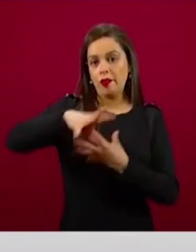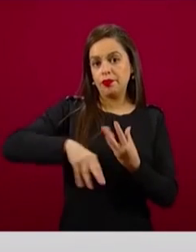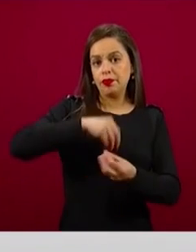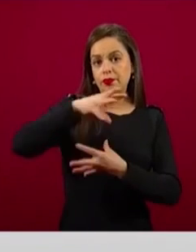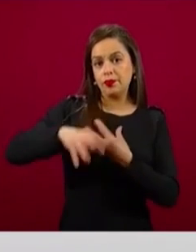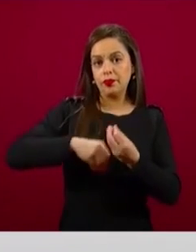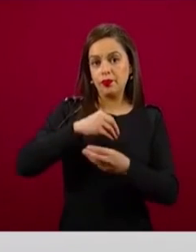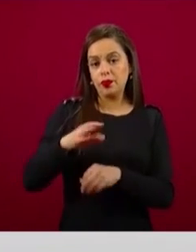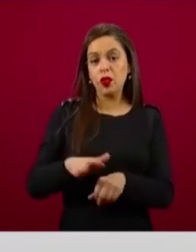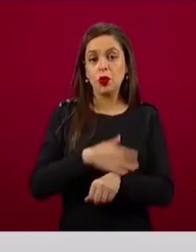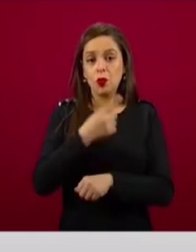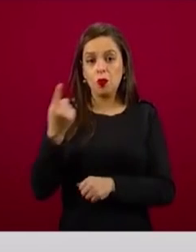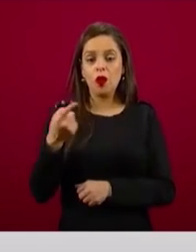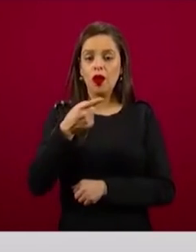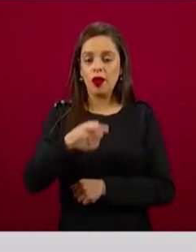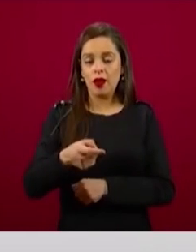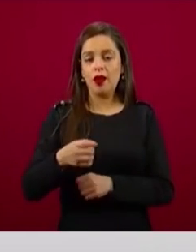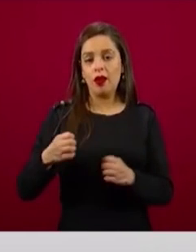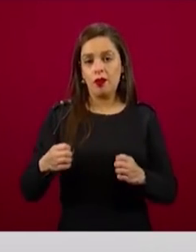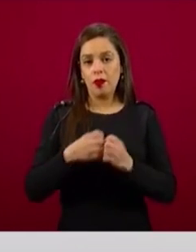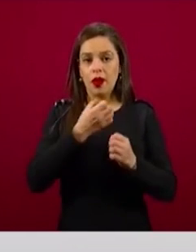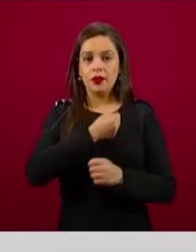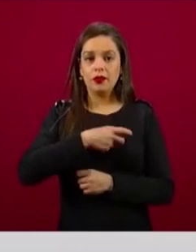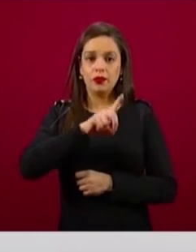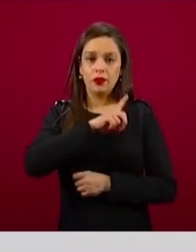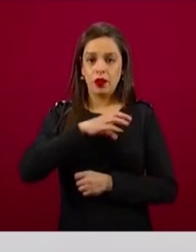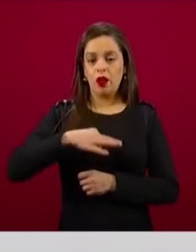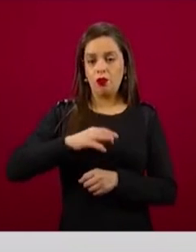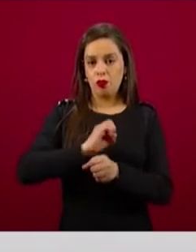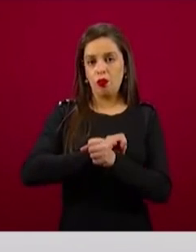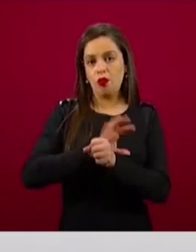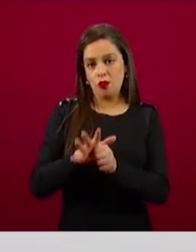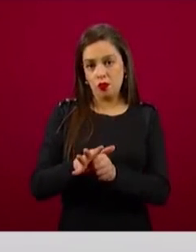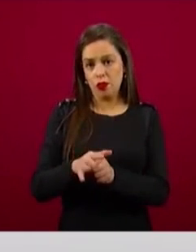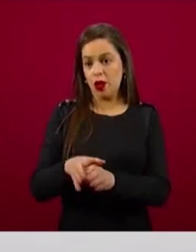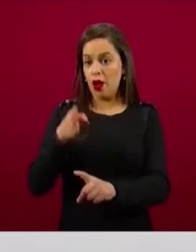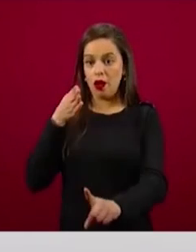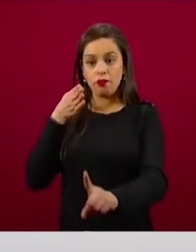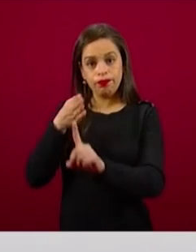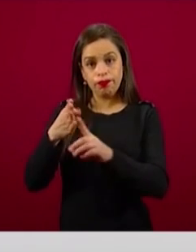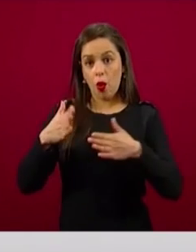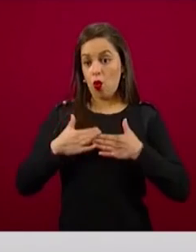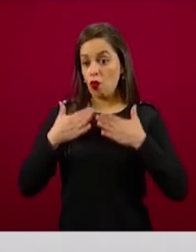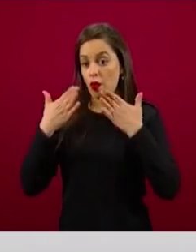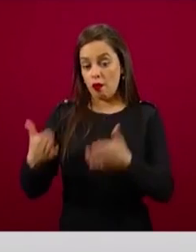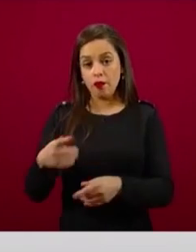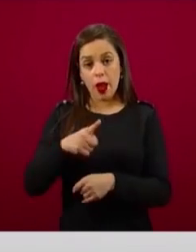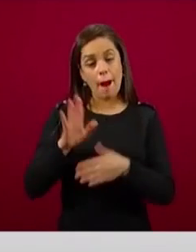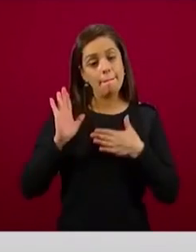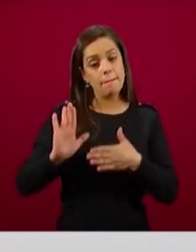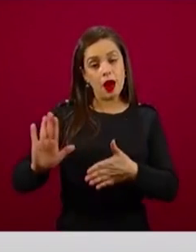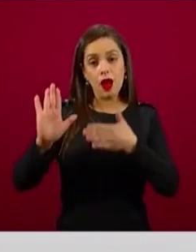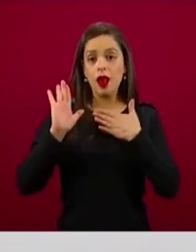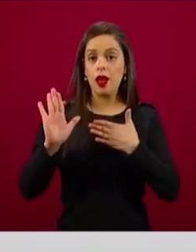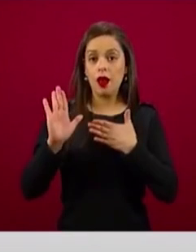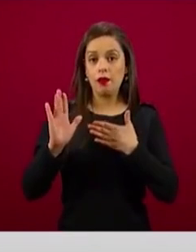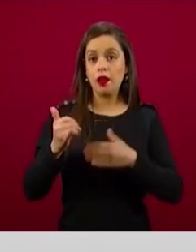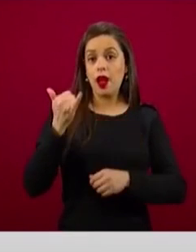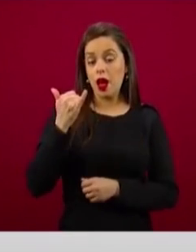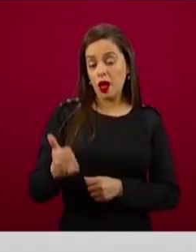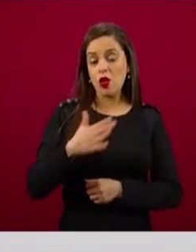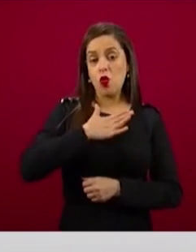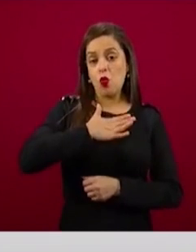coronavirus directo a la palabra confiando en la gente con el principio de justicia de eficiencia